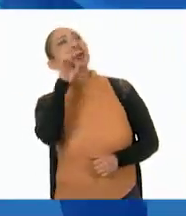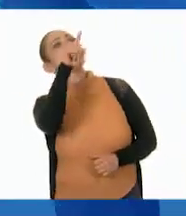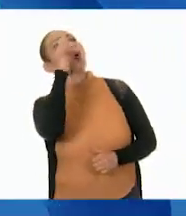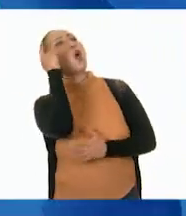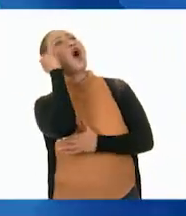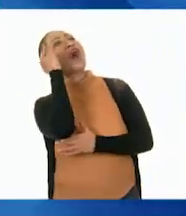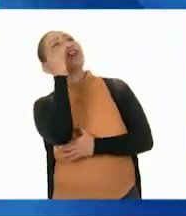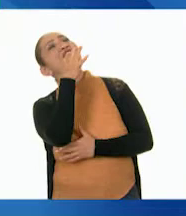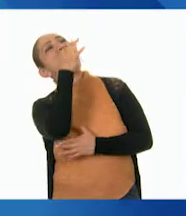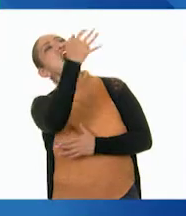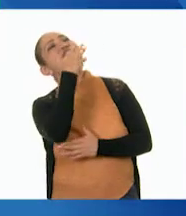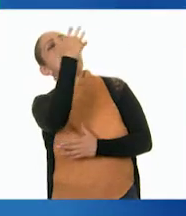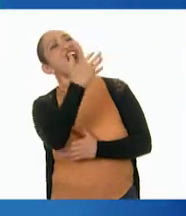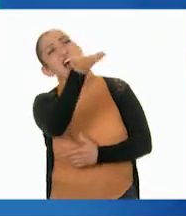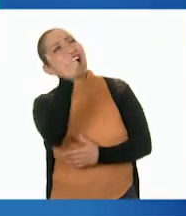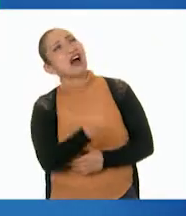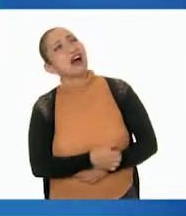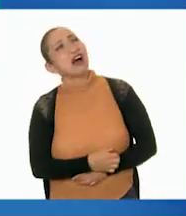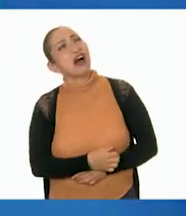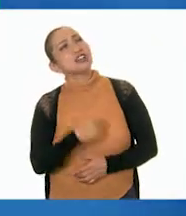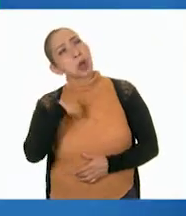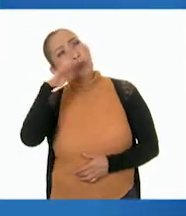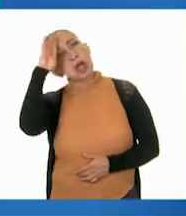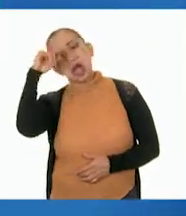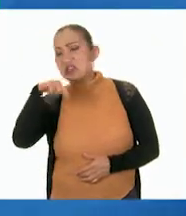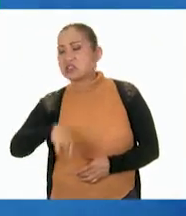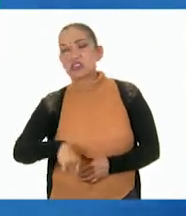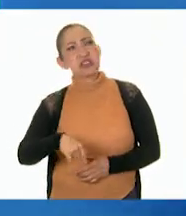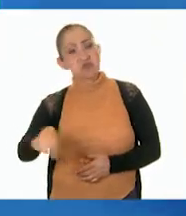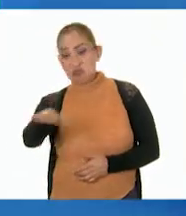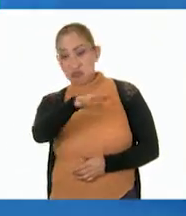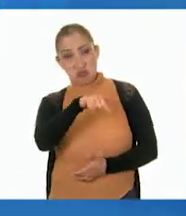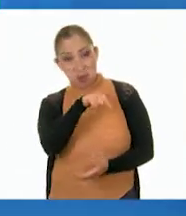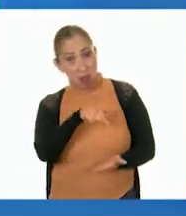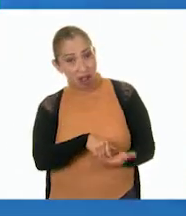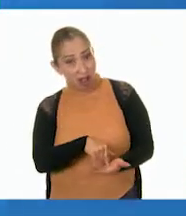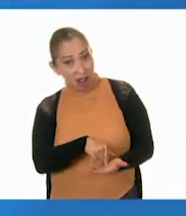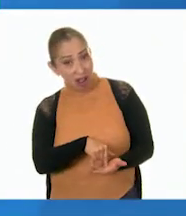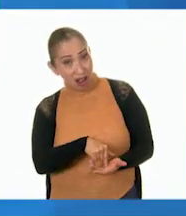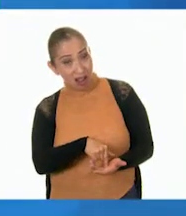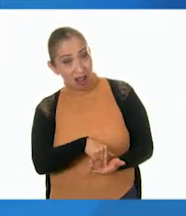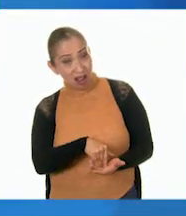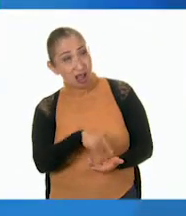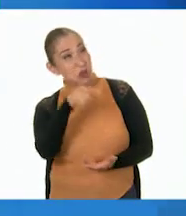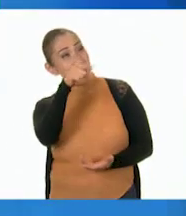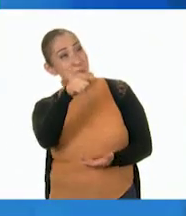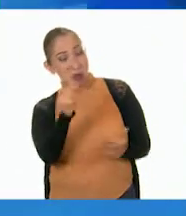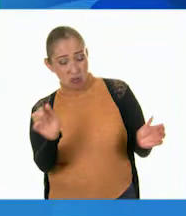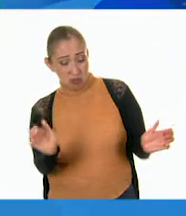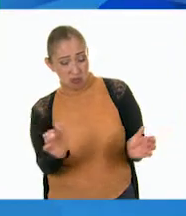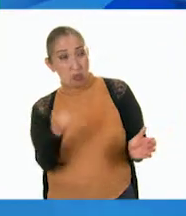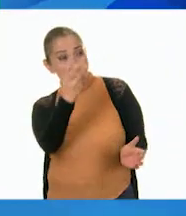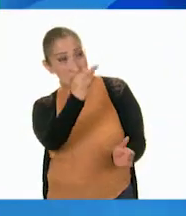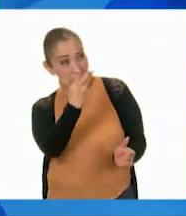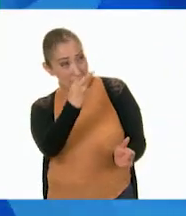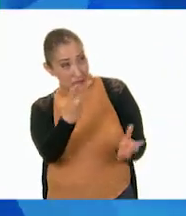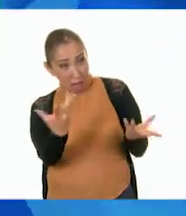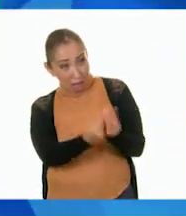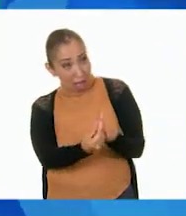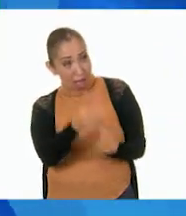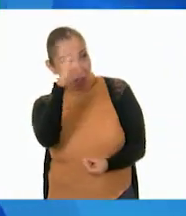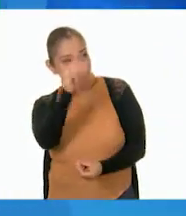grandulón! He pensado que en esta tierra Es demasiado pequeña para nosotros